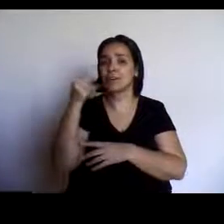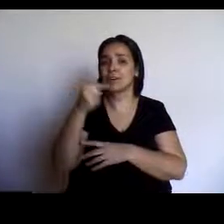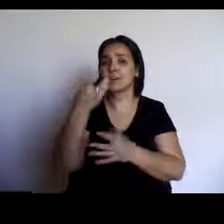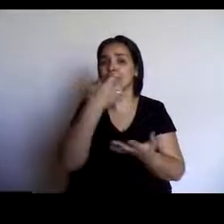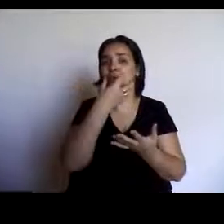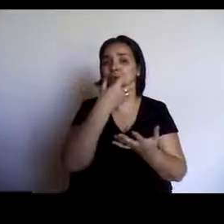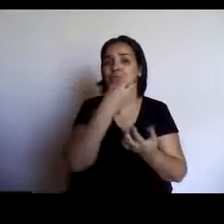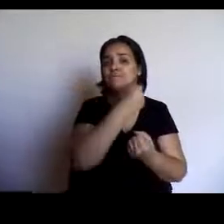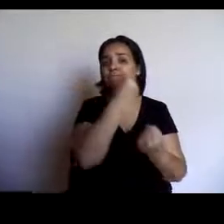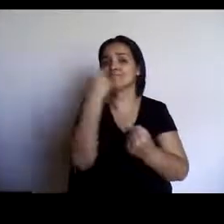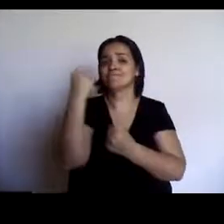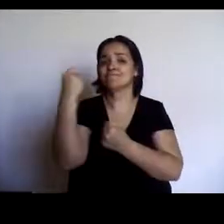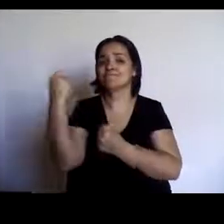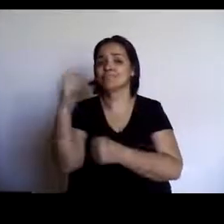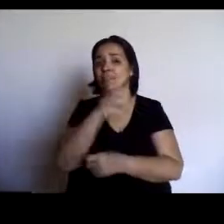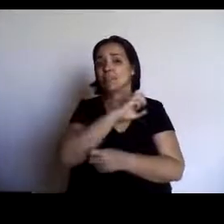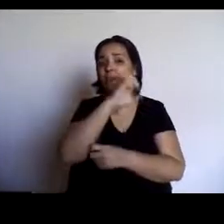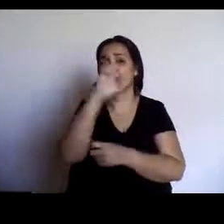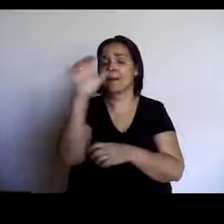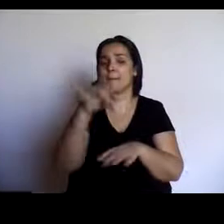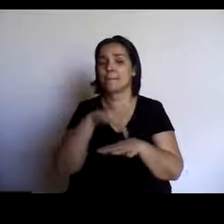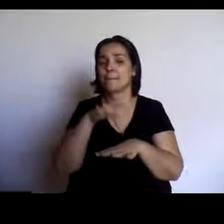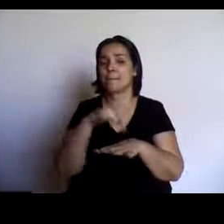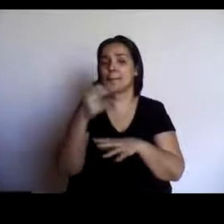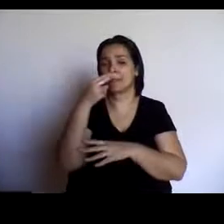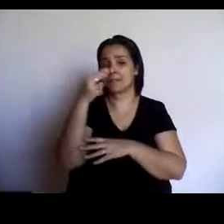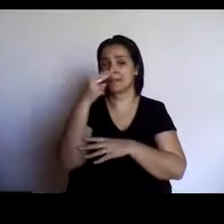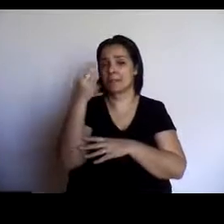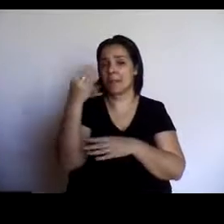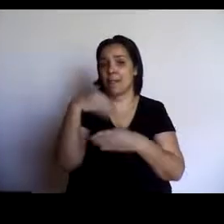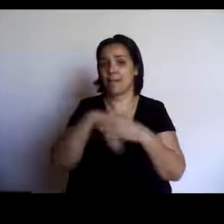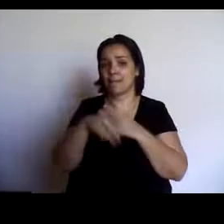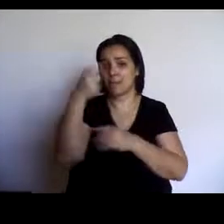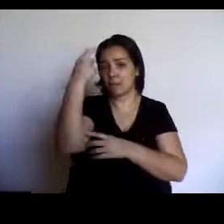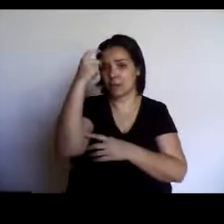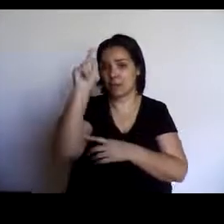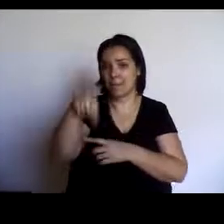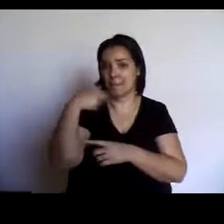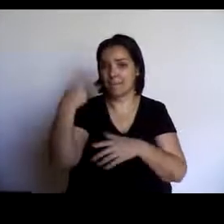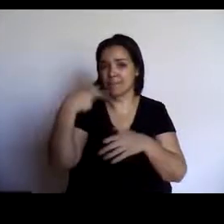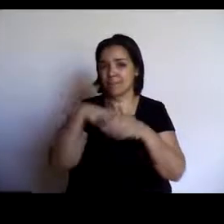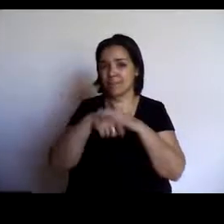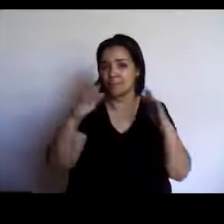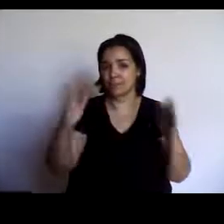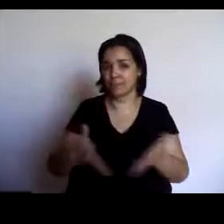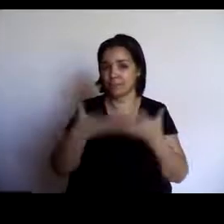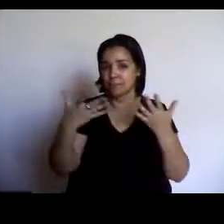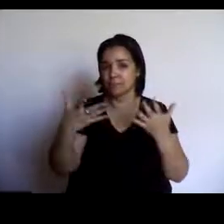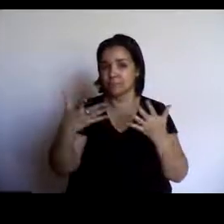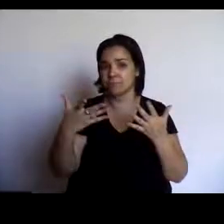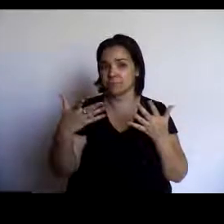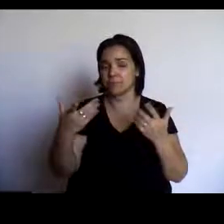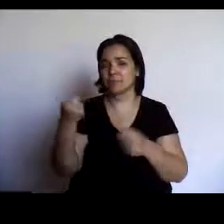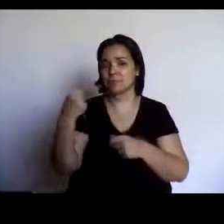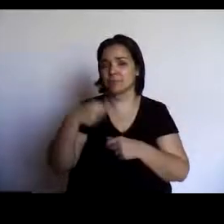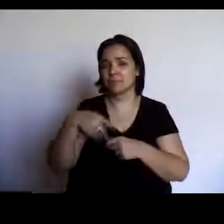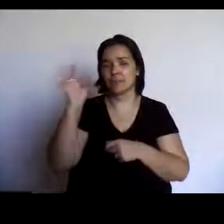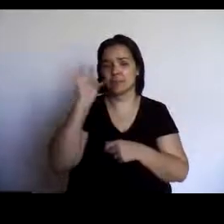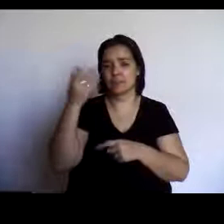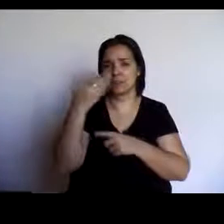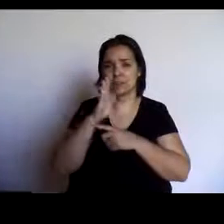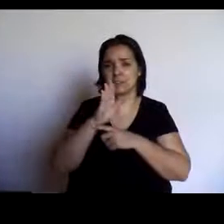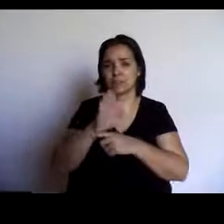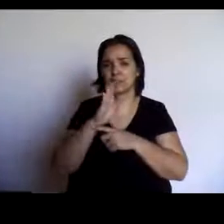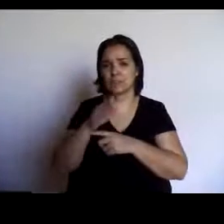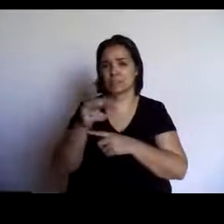europeas susceptibles de interés para la administración local para su posterior gestión y difusión. También la defensa y representación de los intereses